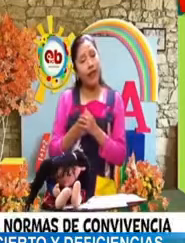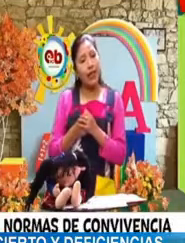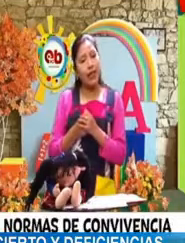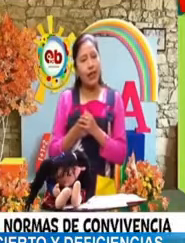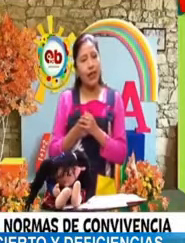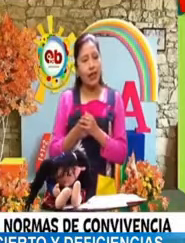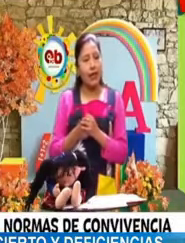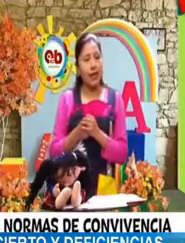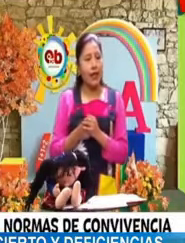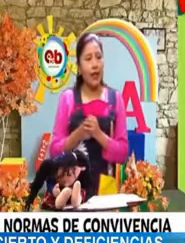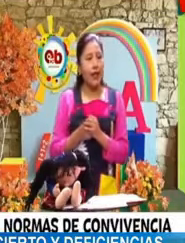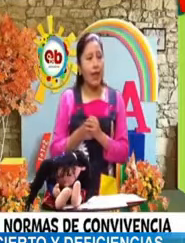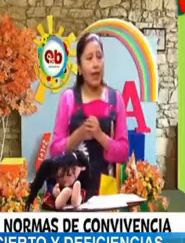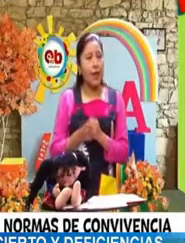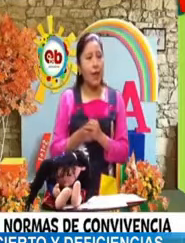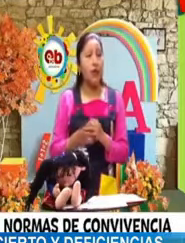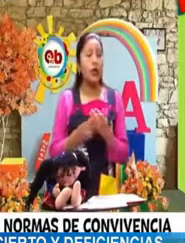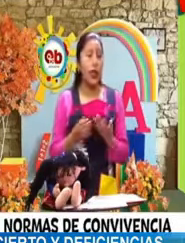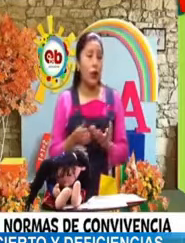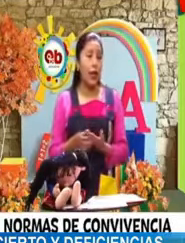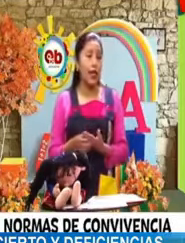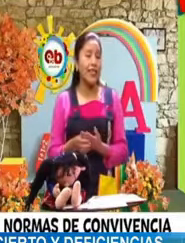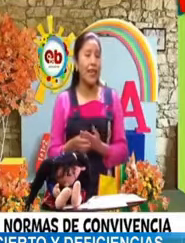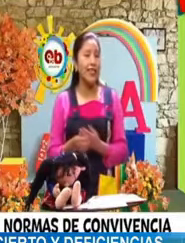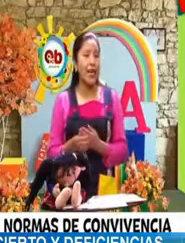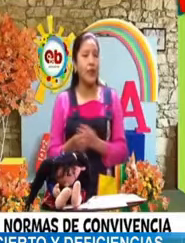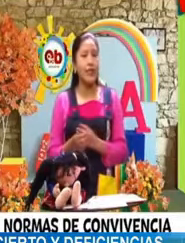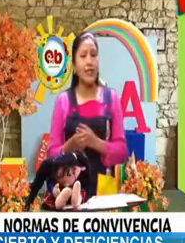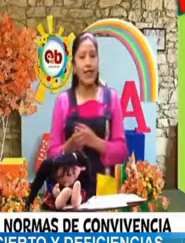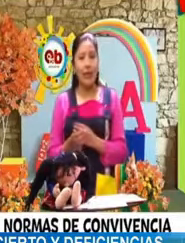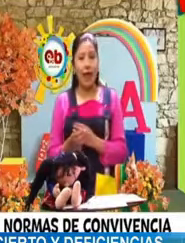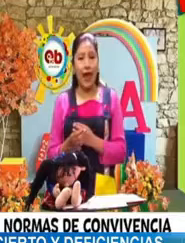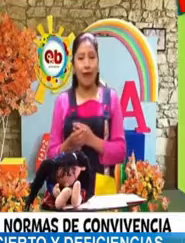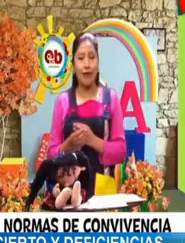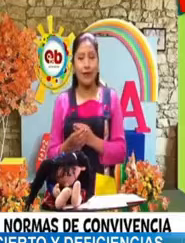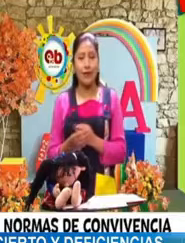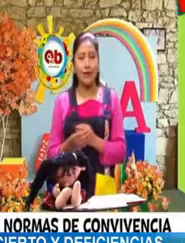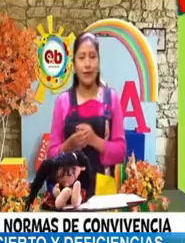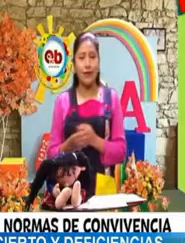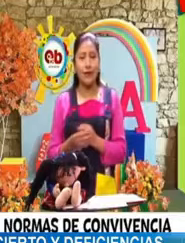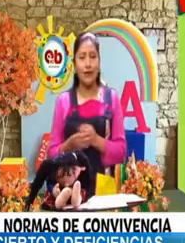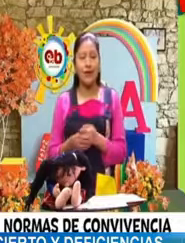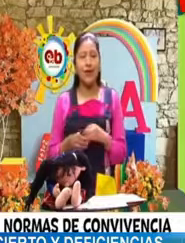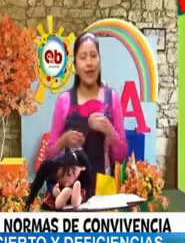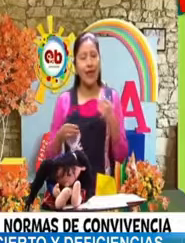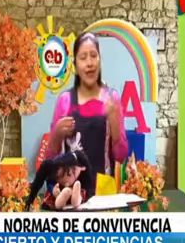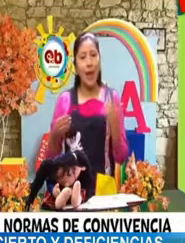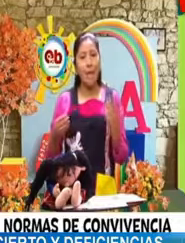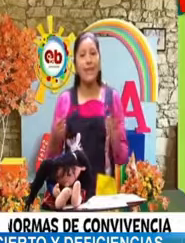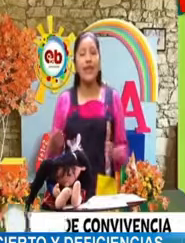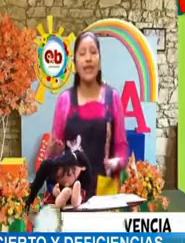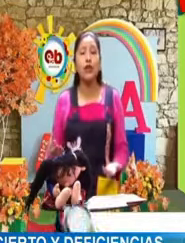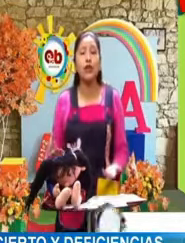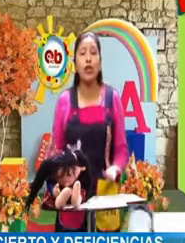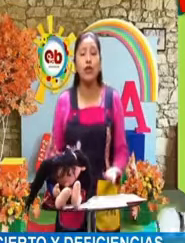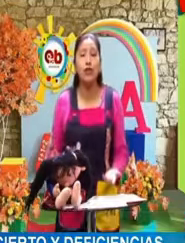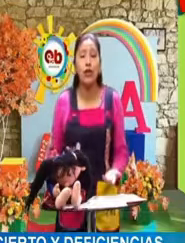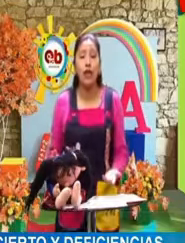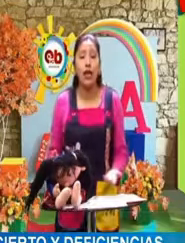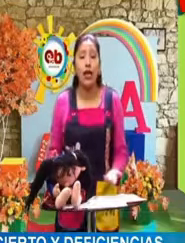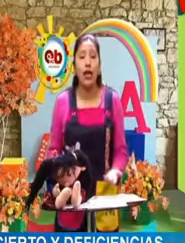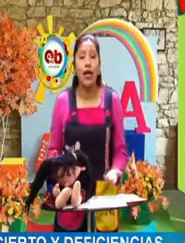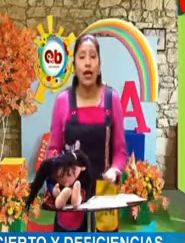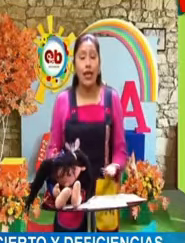contenido, sino sobre todo que les esté acompañando de manera lo más personalizada posible y eso ha desaparecido con